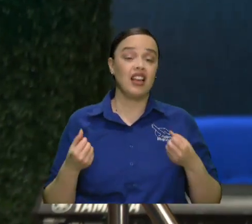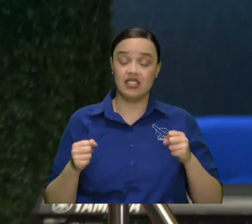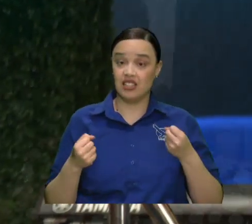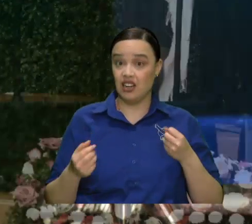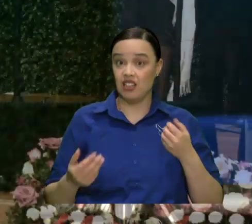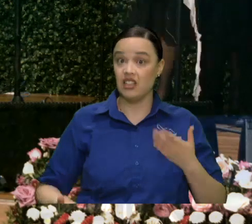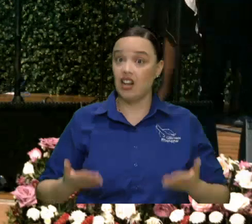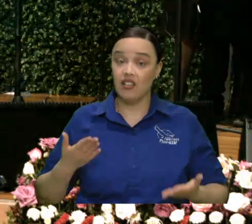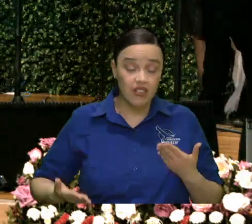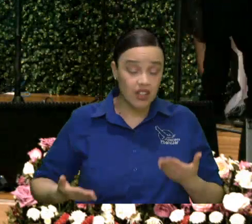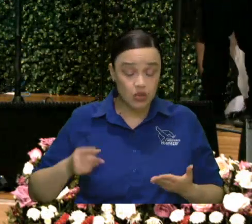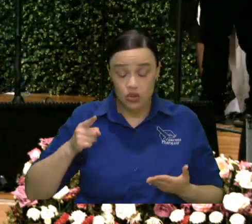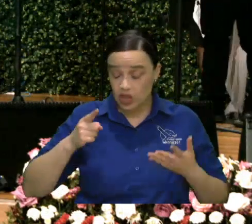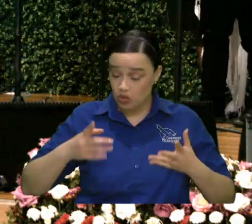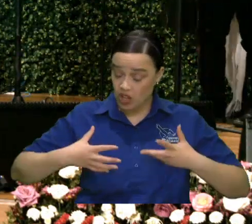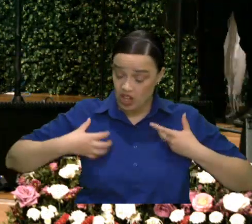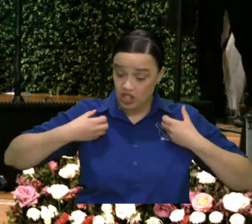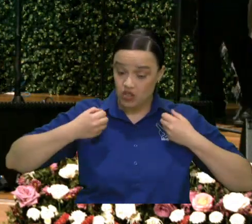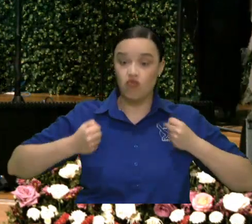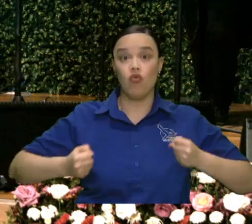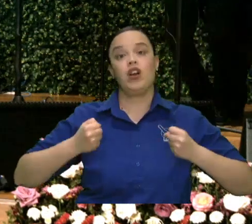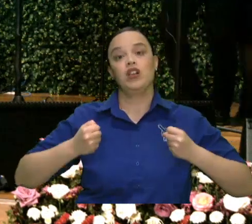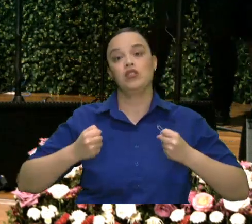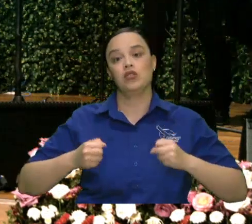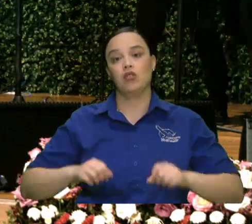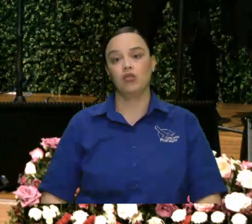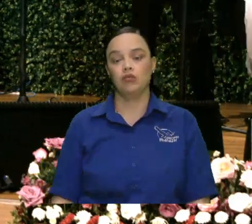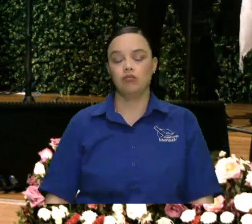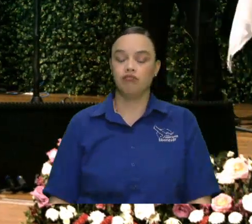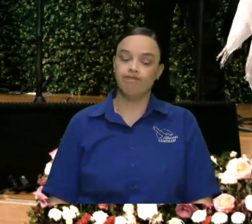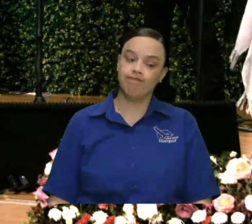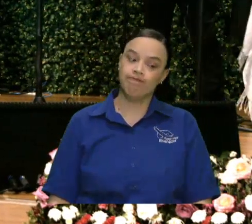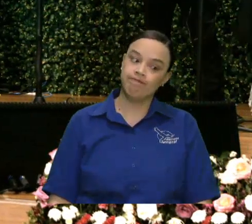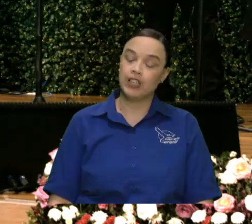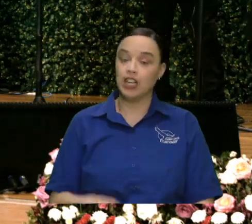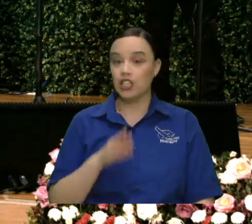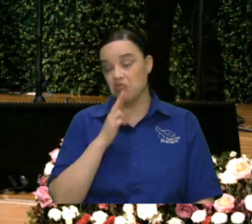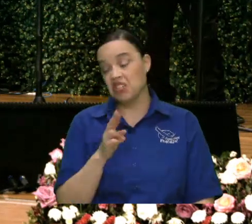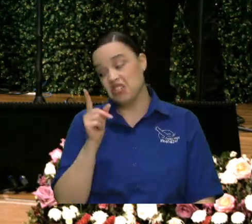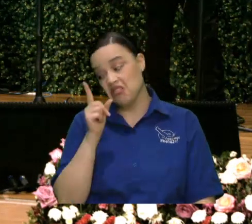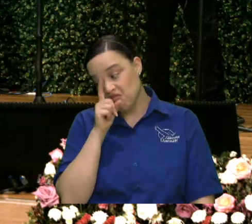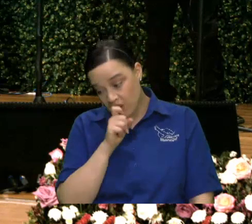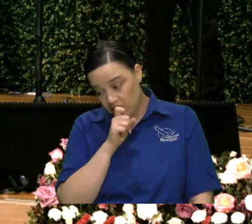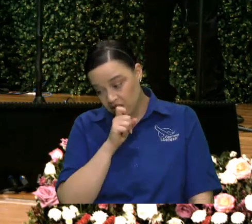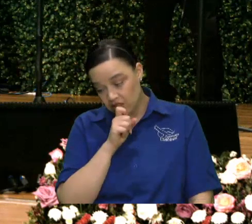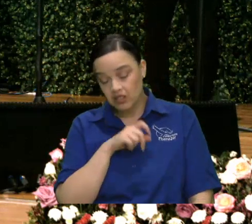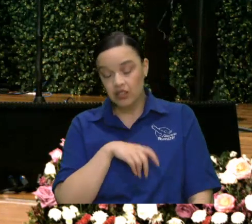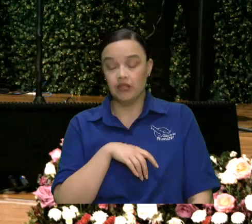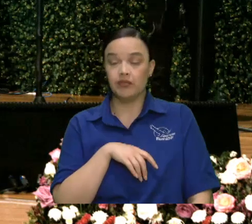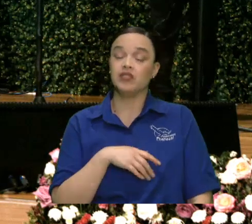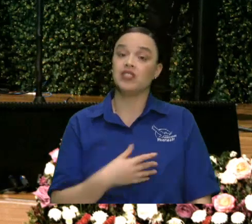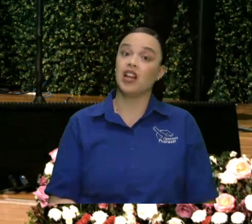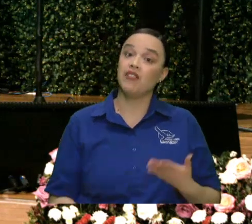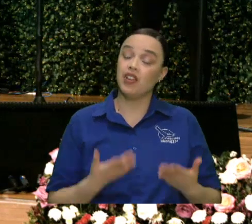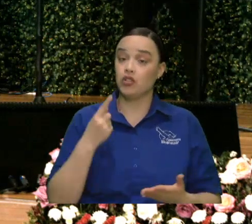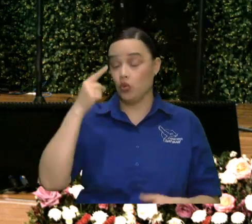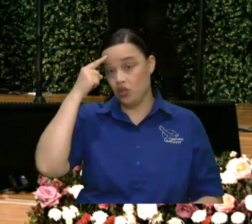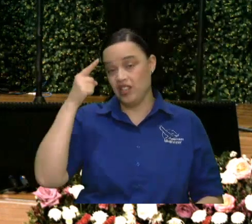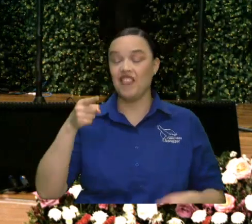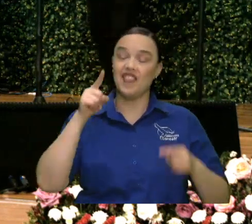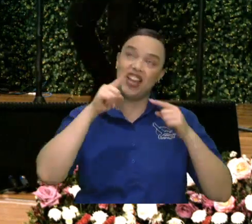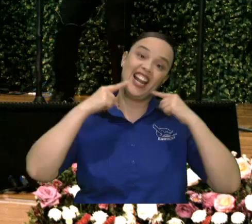por su familia pero no encuentra respuesta tal vez un día amanece todo